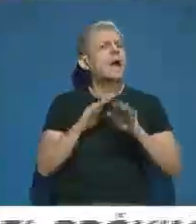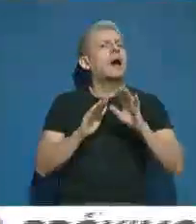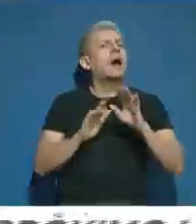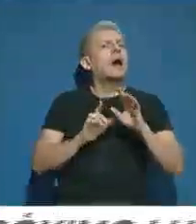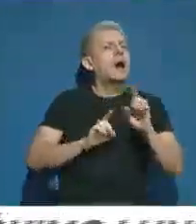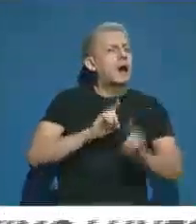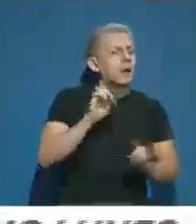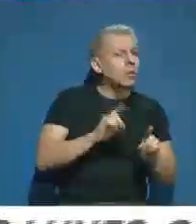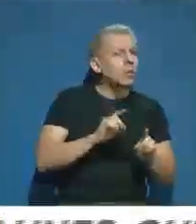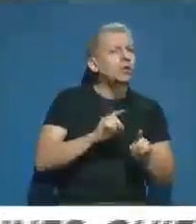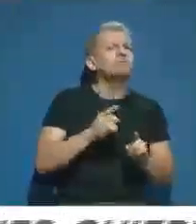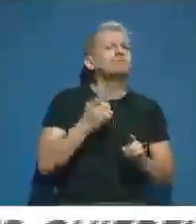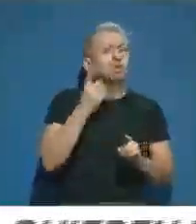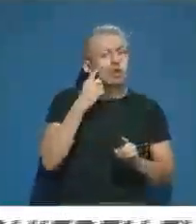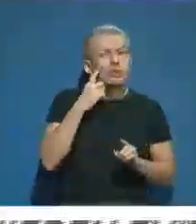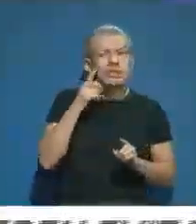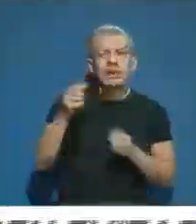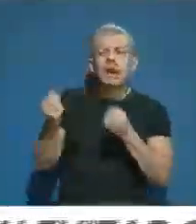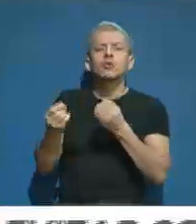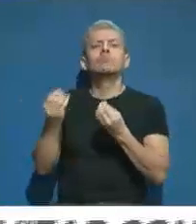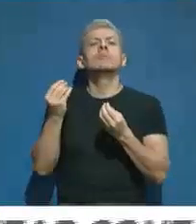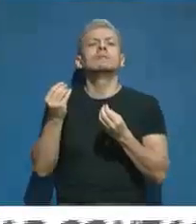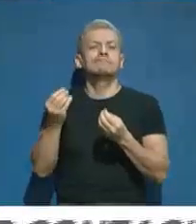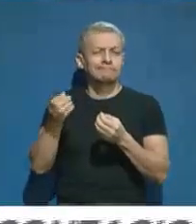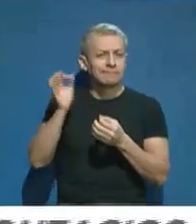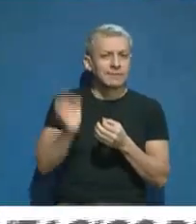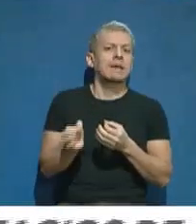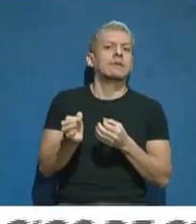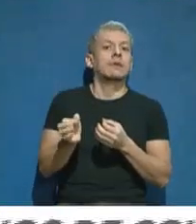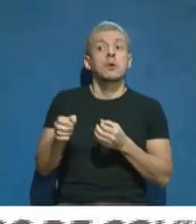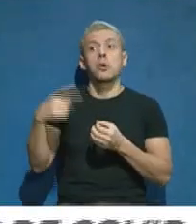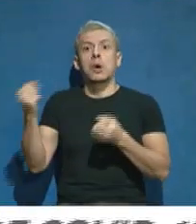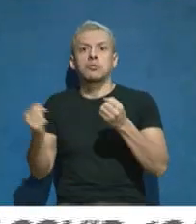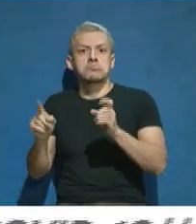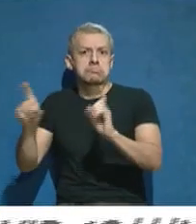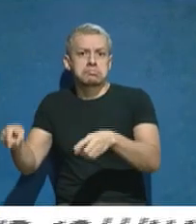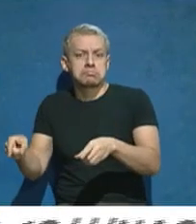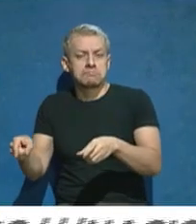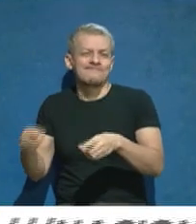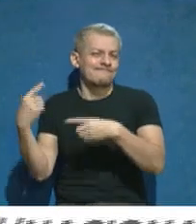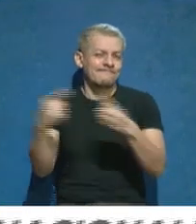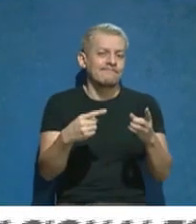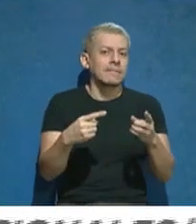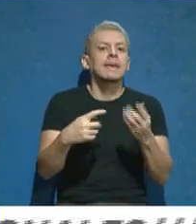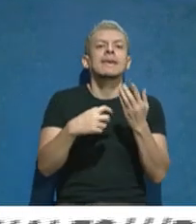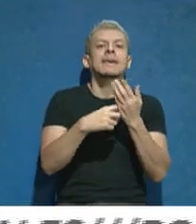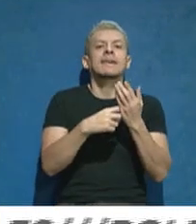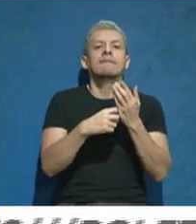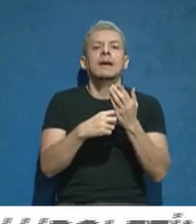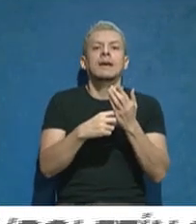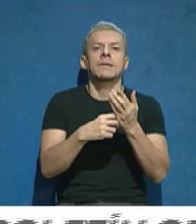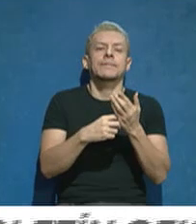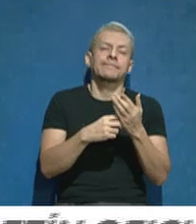están identificados, en otros no. Lo cierto es que también la fiscal, la jefa de los fiscales, Paula Quiroga, que está al mando de